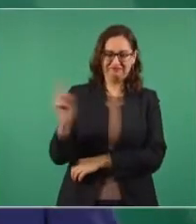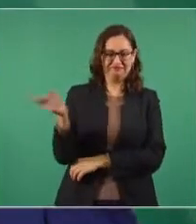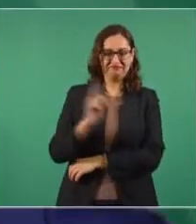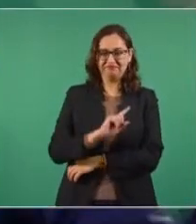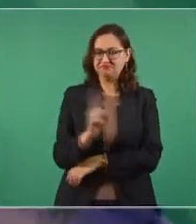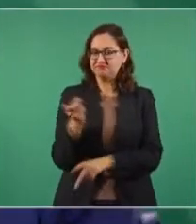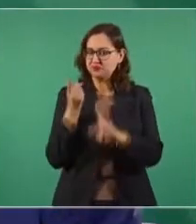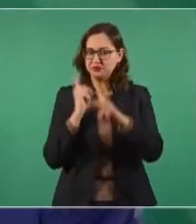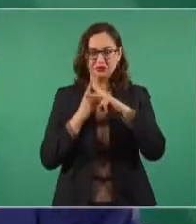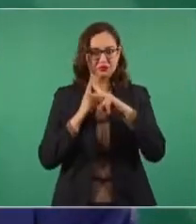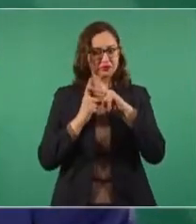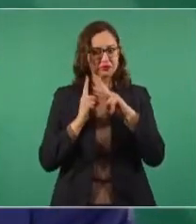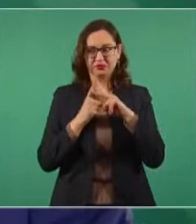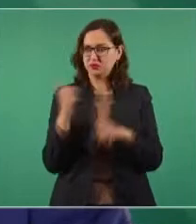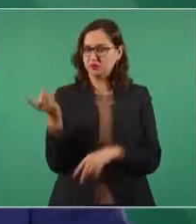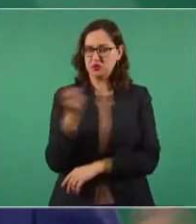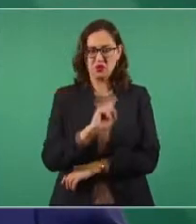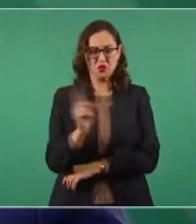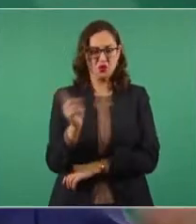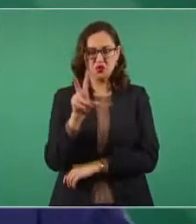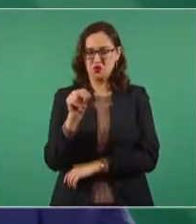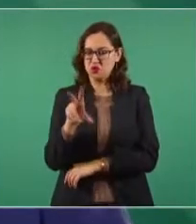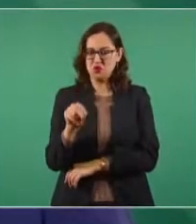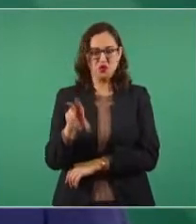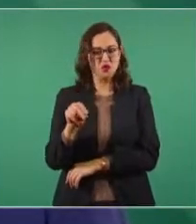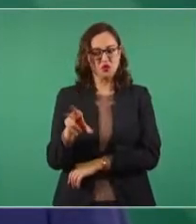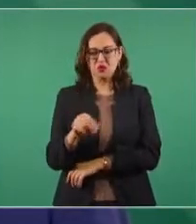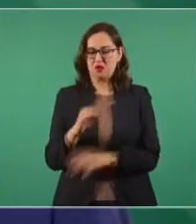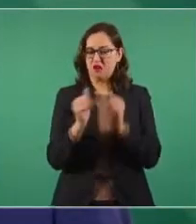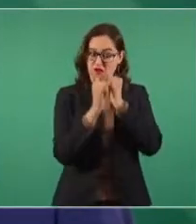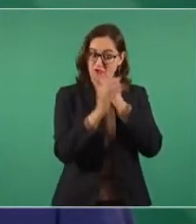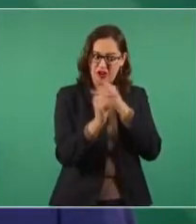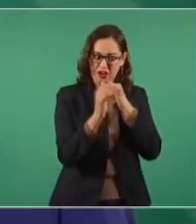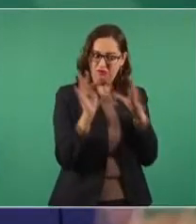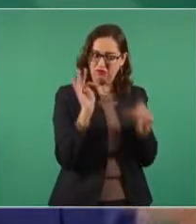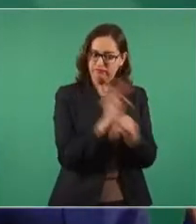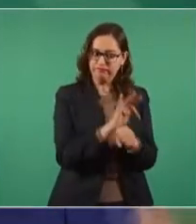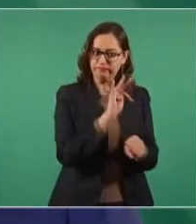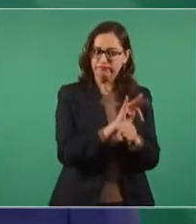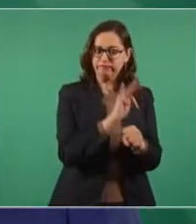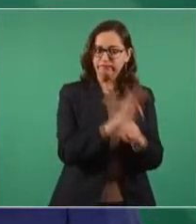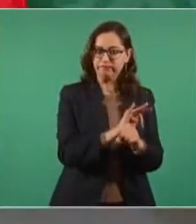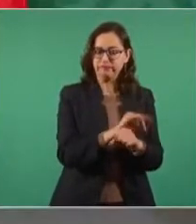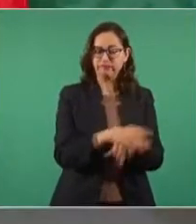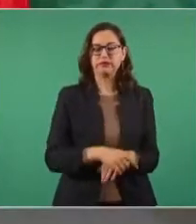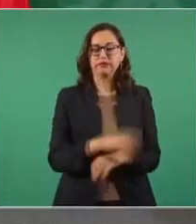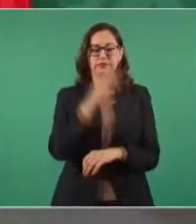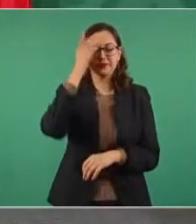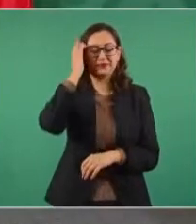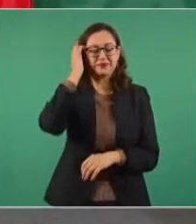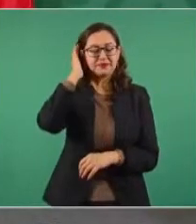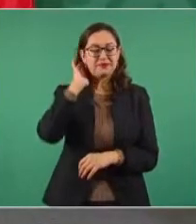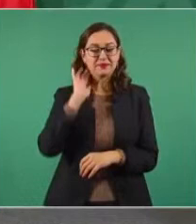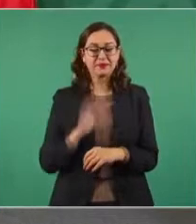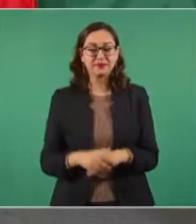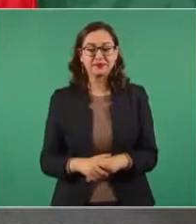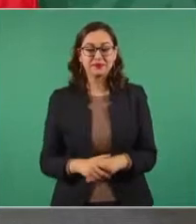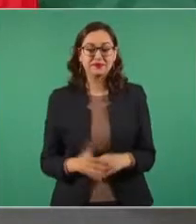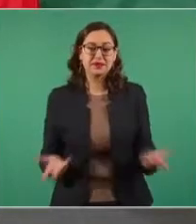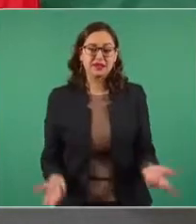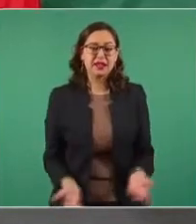sí no cerrando en esta ocasión ya les